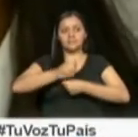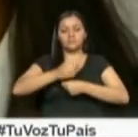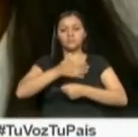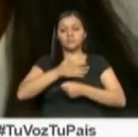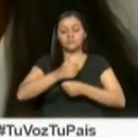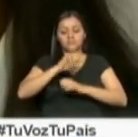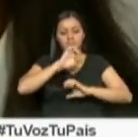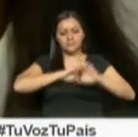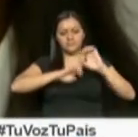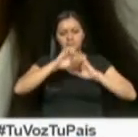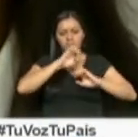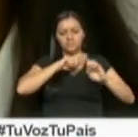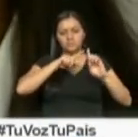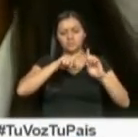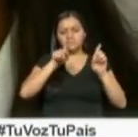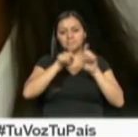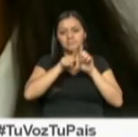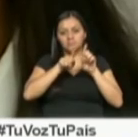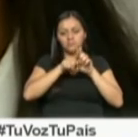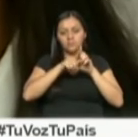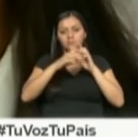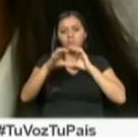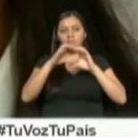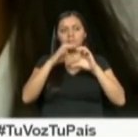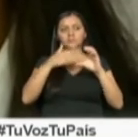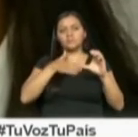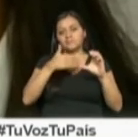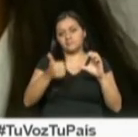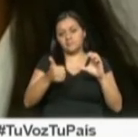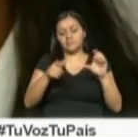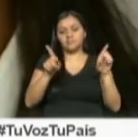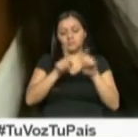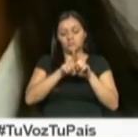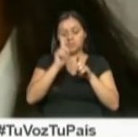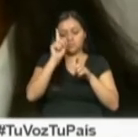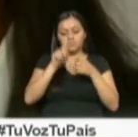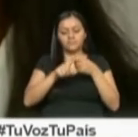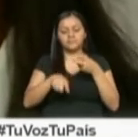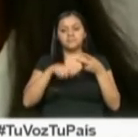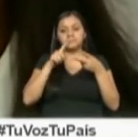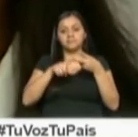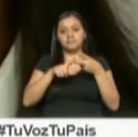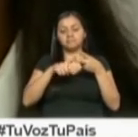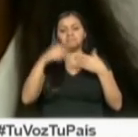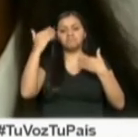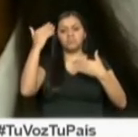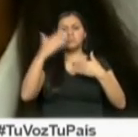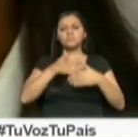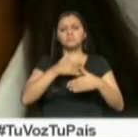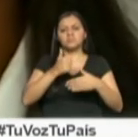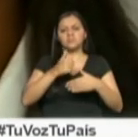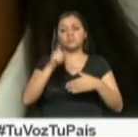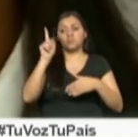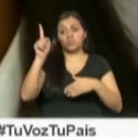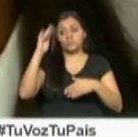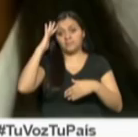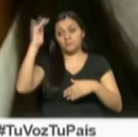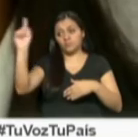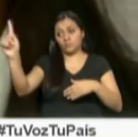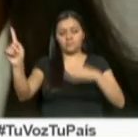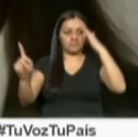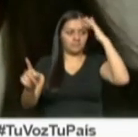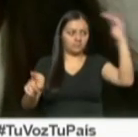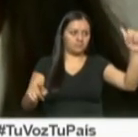evalúa tanto la estructura de medios en el Ecuador como la polarización política de medios en el Ecuador, un fenómeno